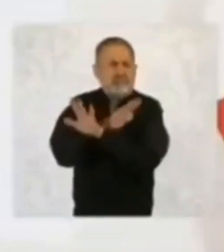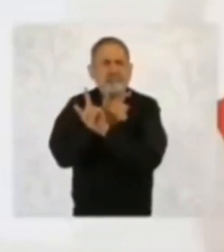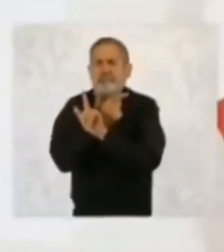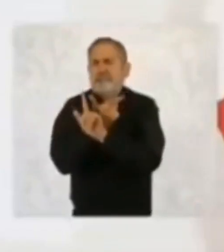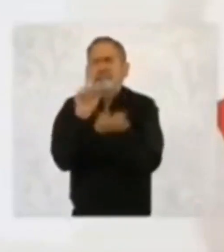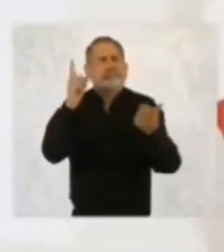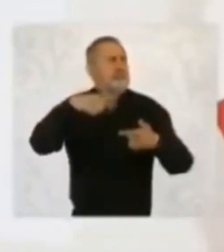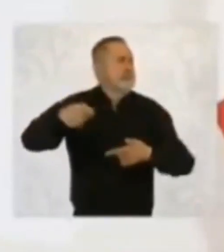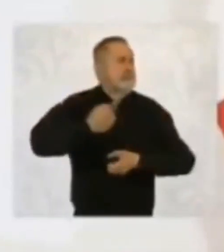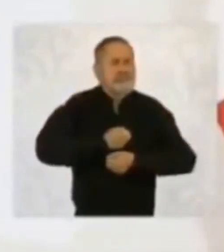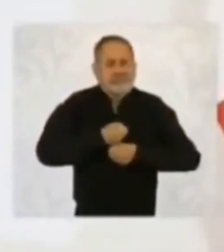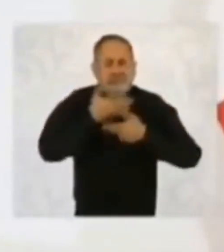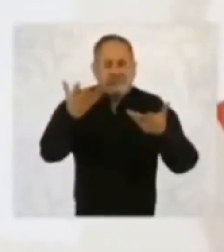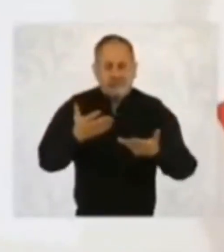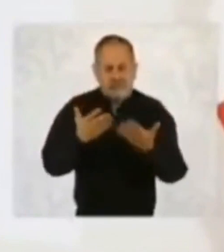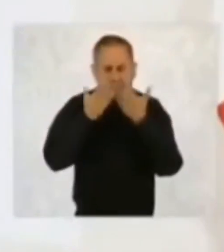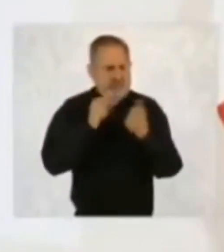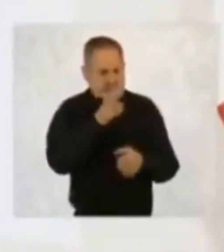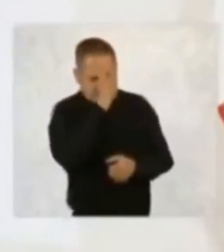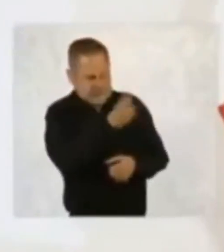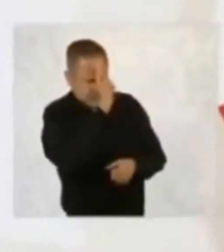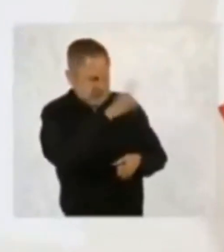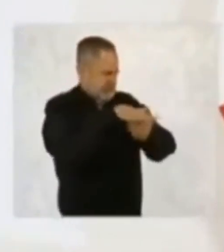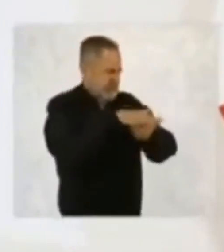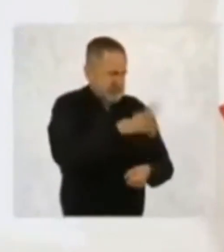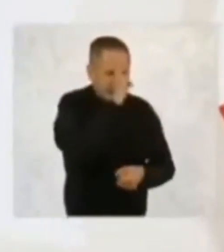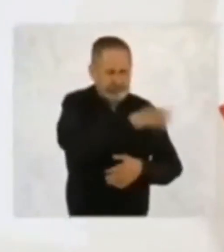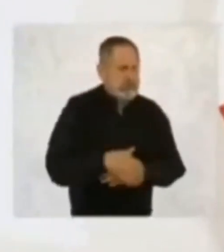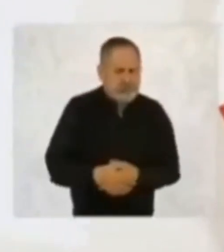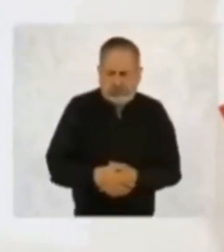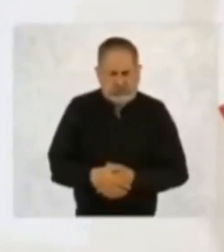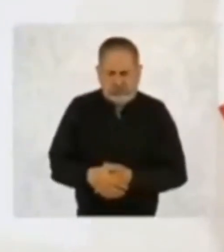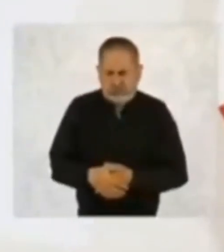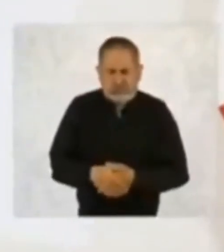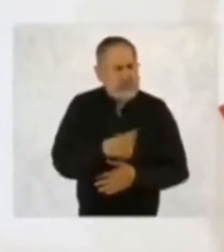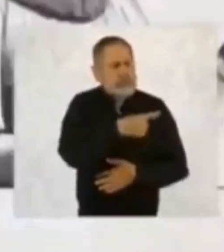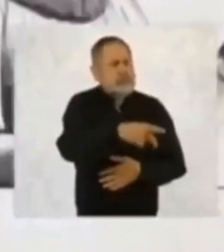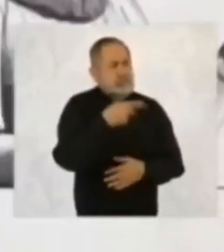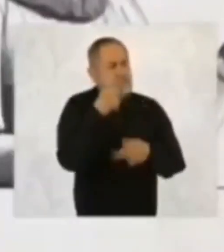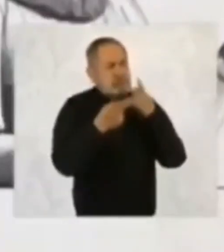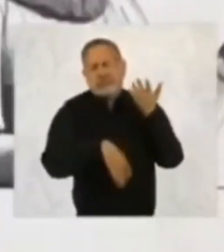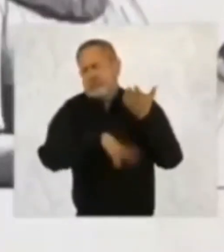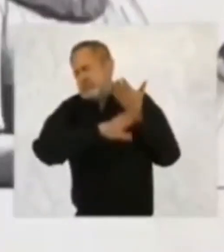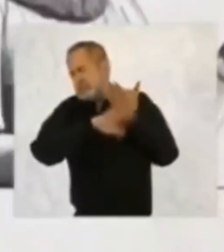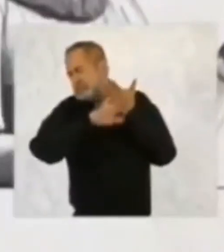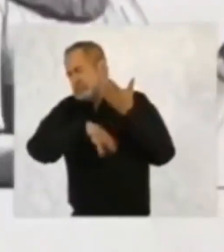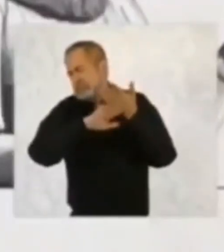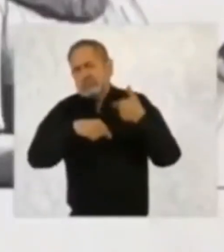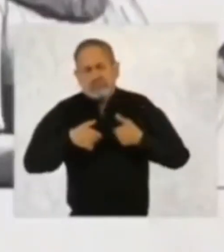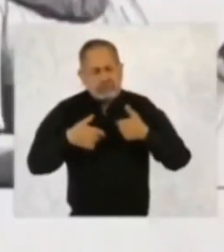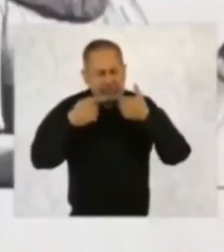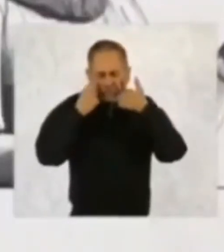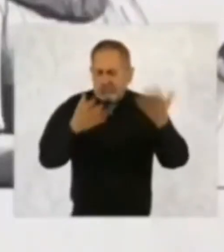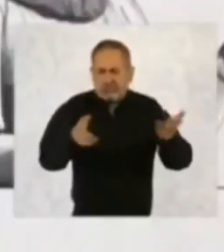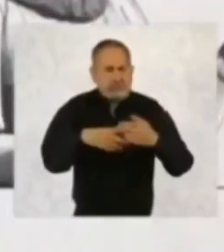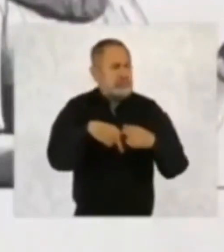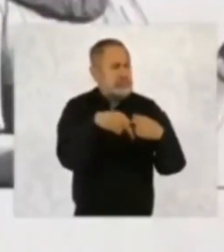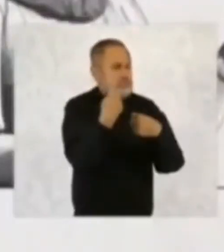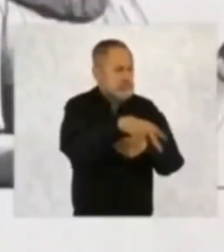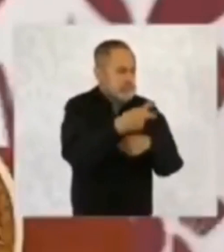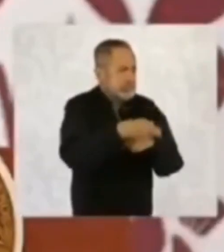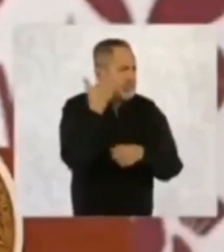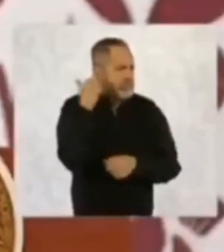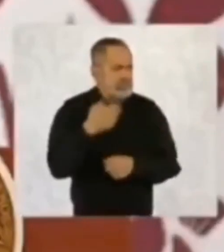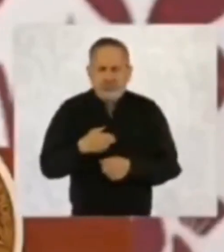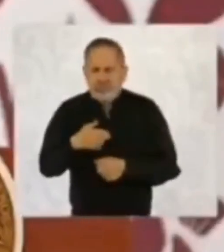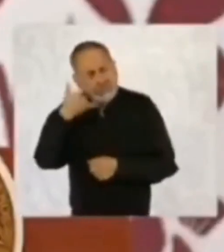libertad de expresión, ya no hay censura, se puede hablar contra la presidenta en cualquier medio de comunicación, televisoras,